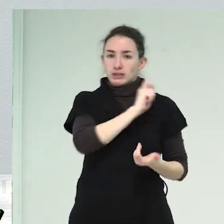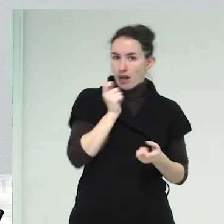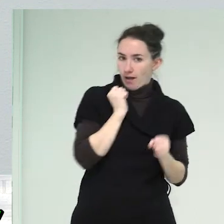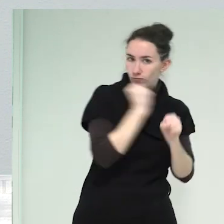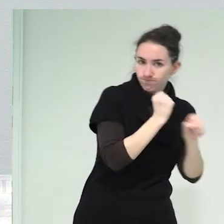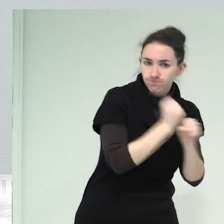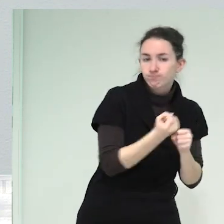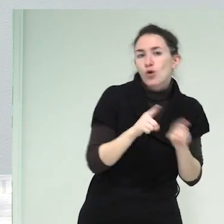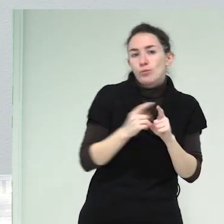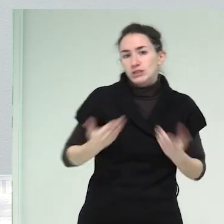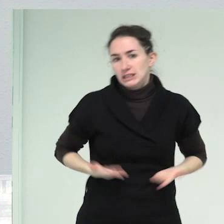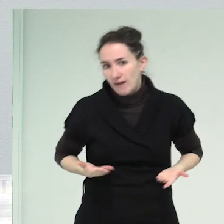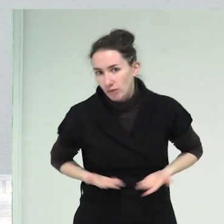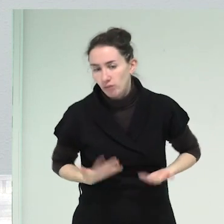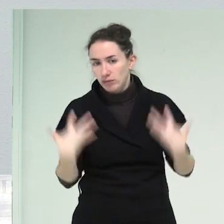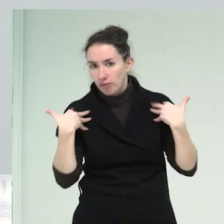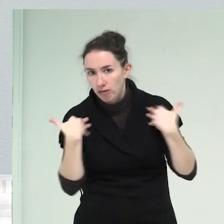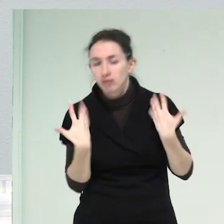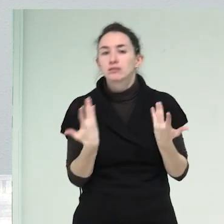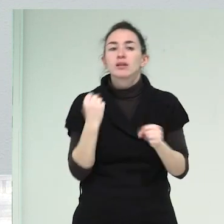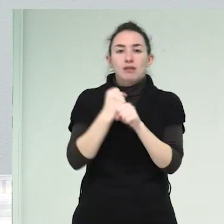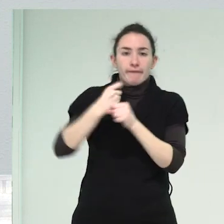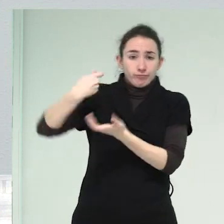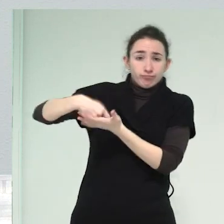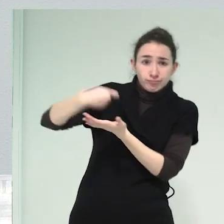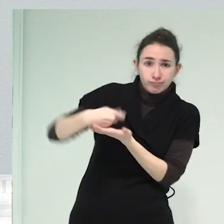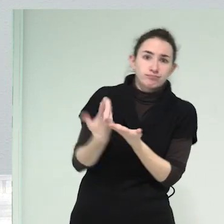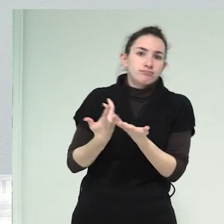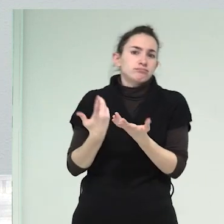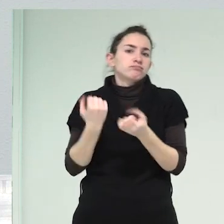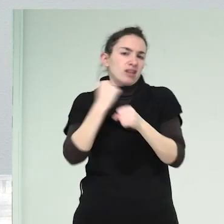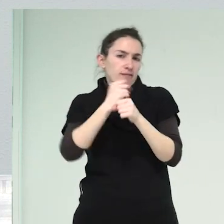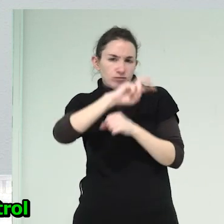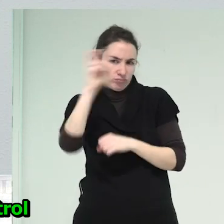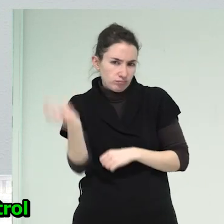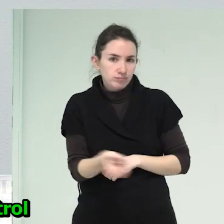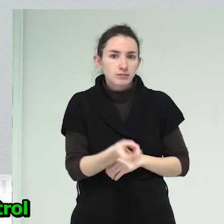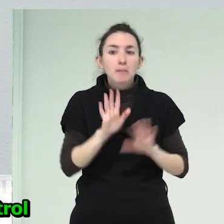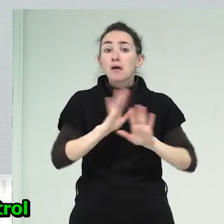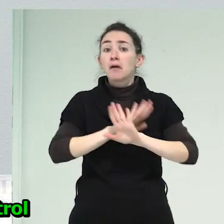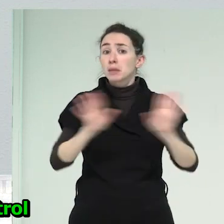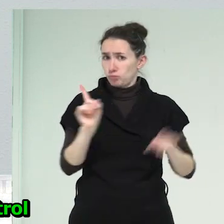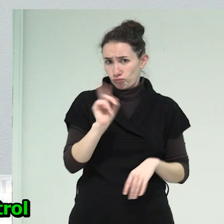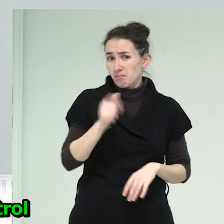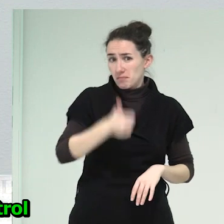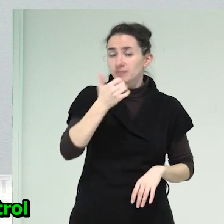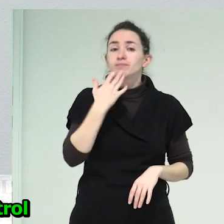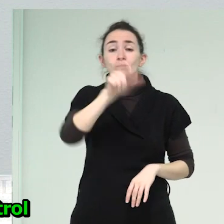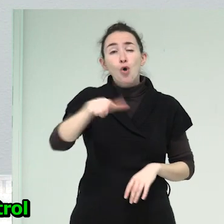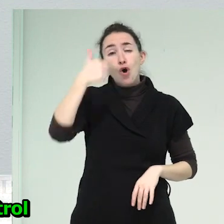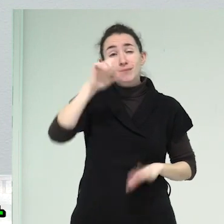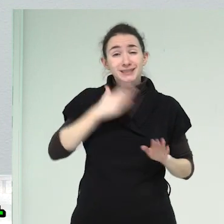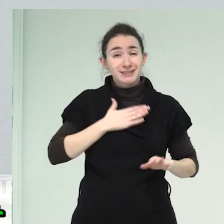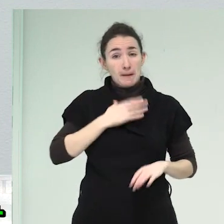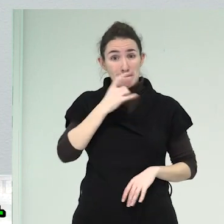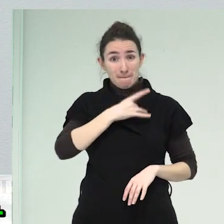trabajo de la servidumbre, el trabajo asalariado, en relaciones de centro-periferia, pero ahí no se agota. Los hombres blancos